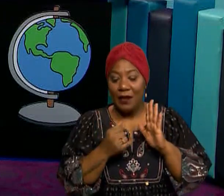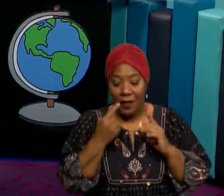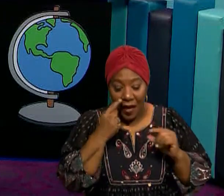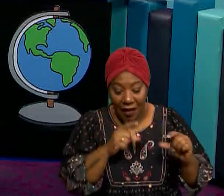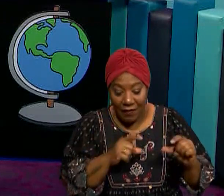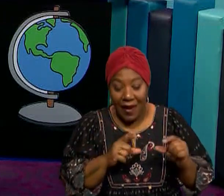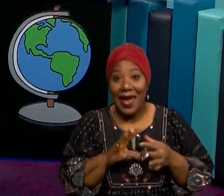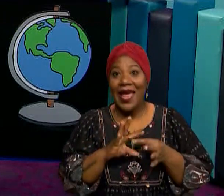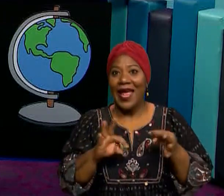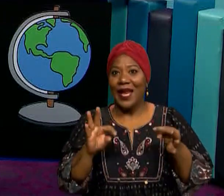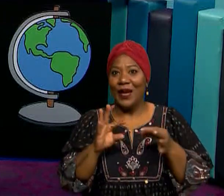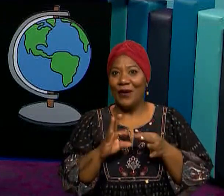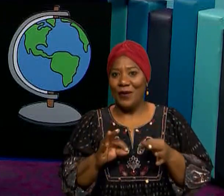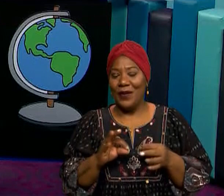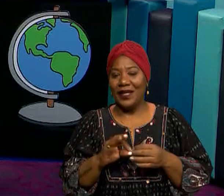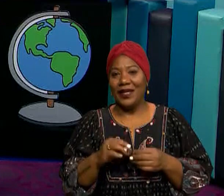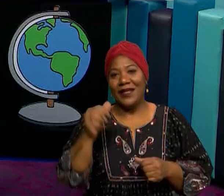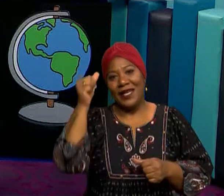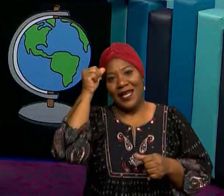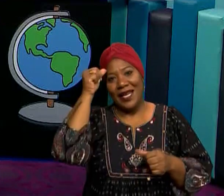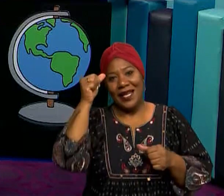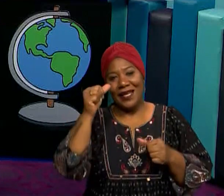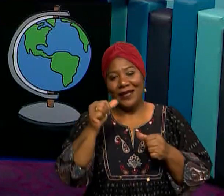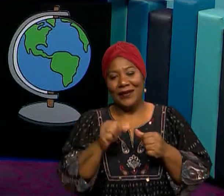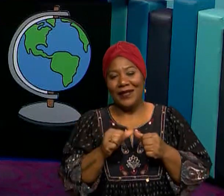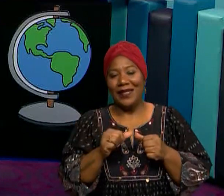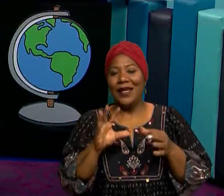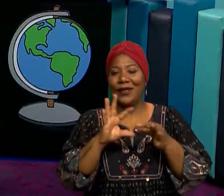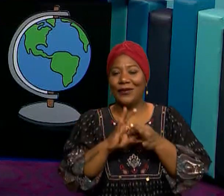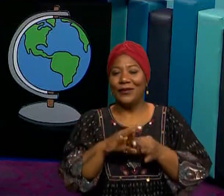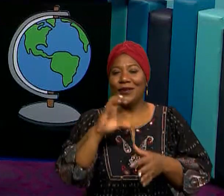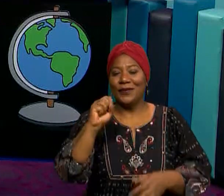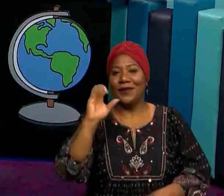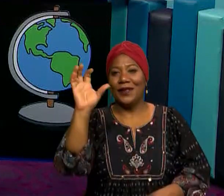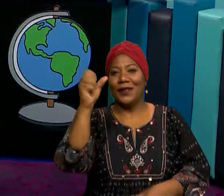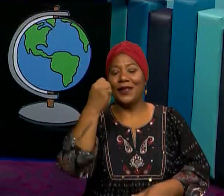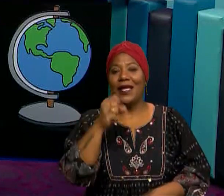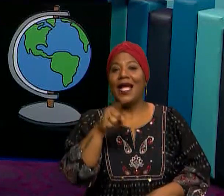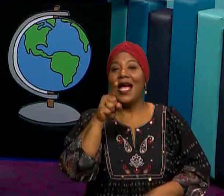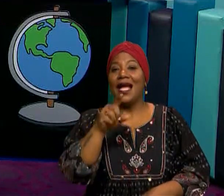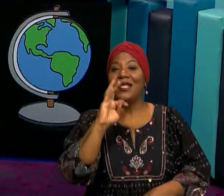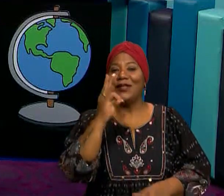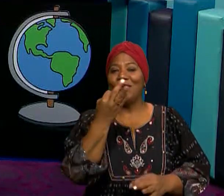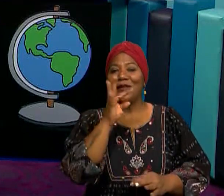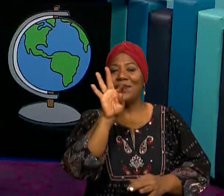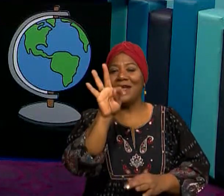esta información. Recuerde que juntos podemos lograrlo a tu estilo